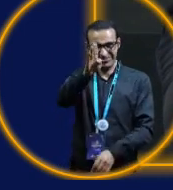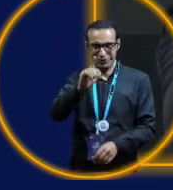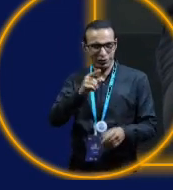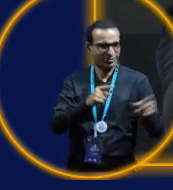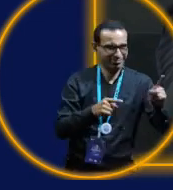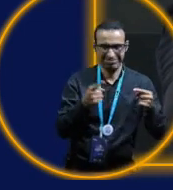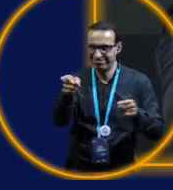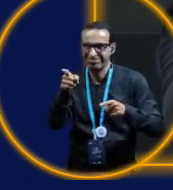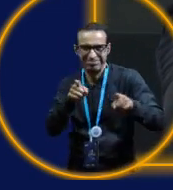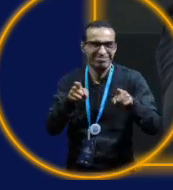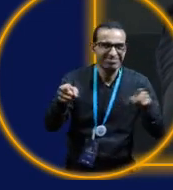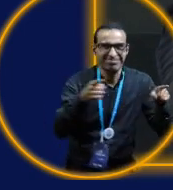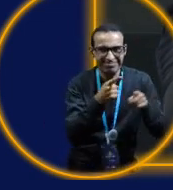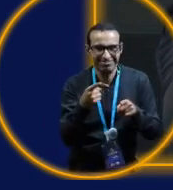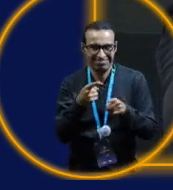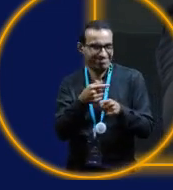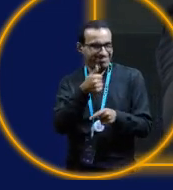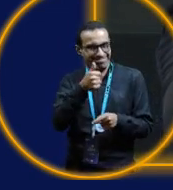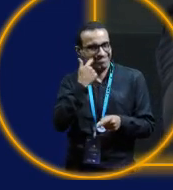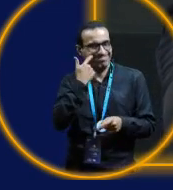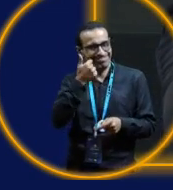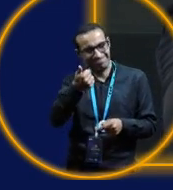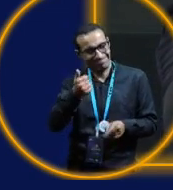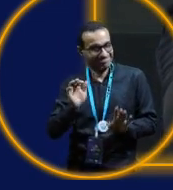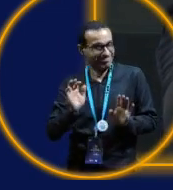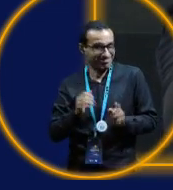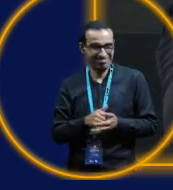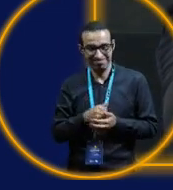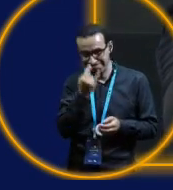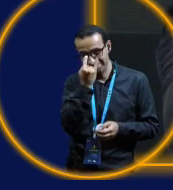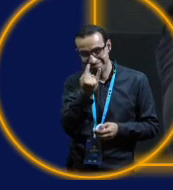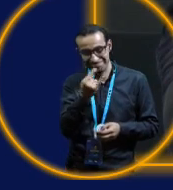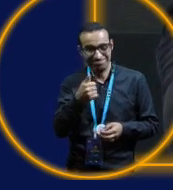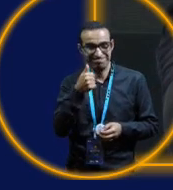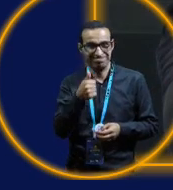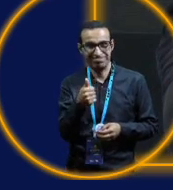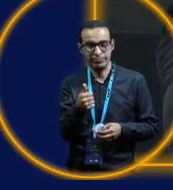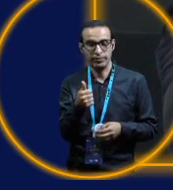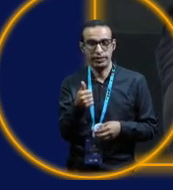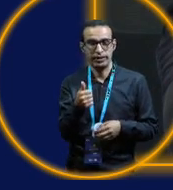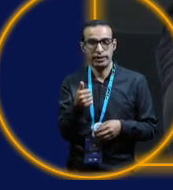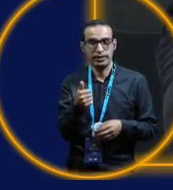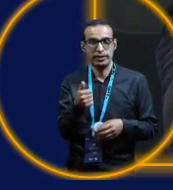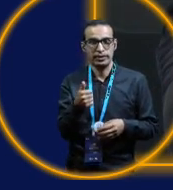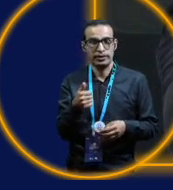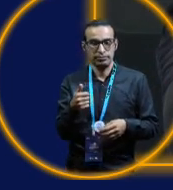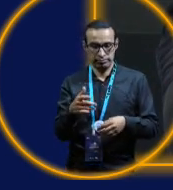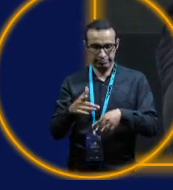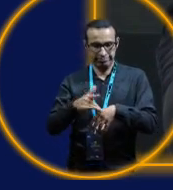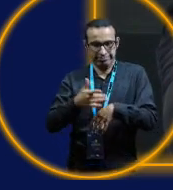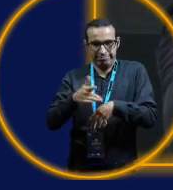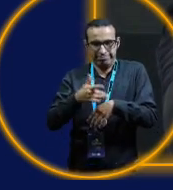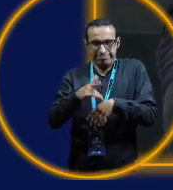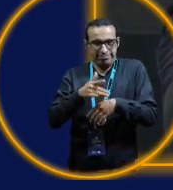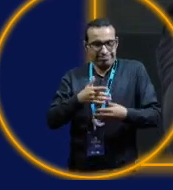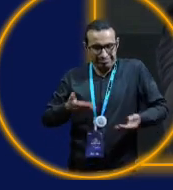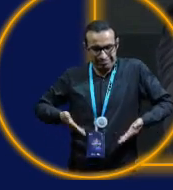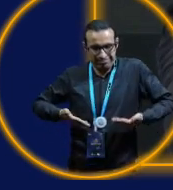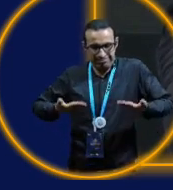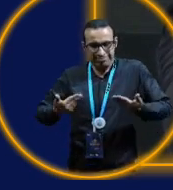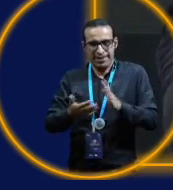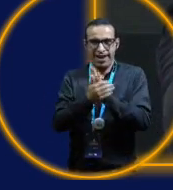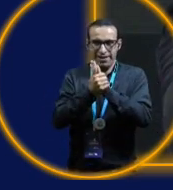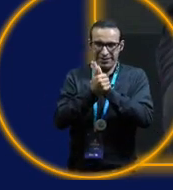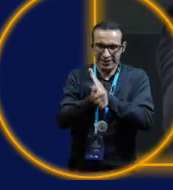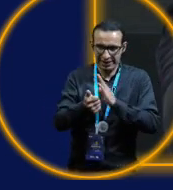puedes hacer Entonces tal vez eso fomenta mi habilidad de hacer mi